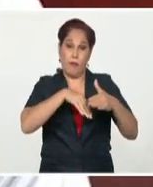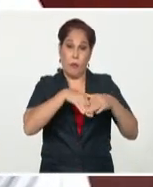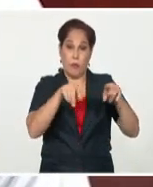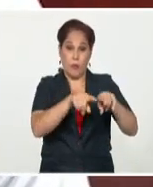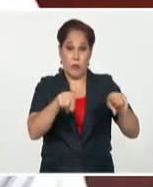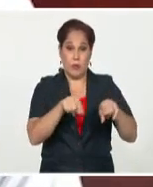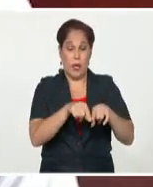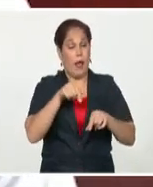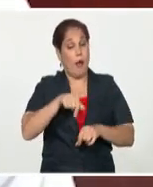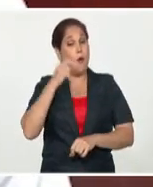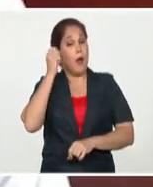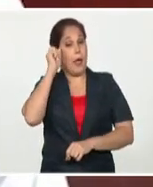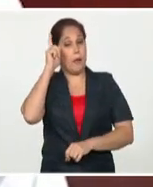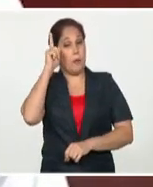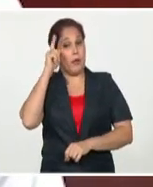sacar